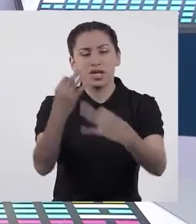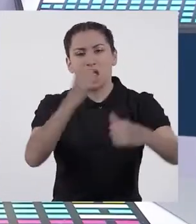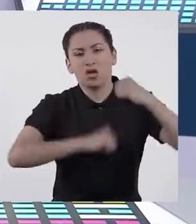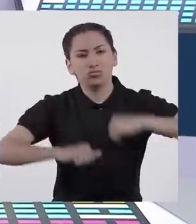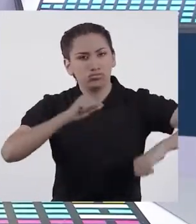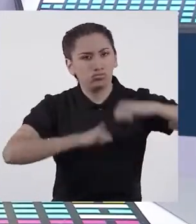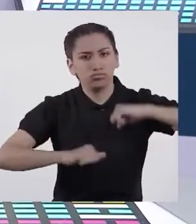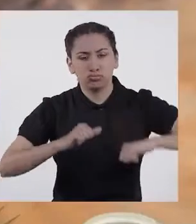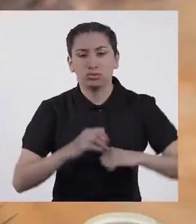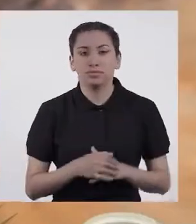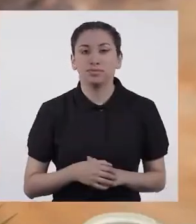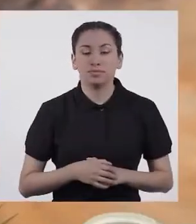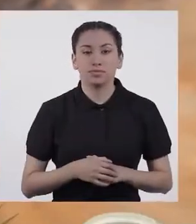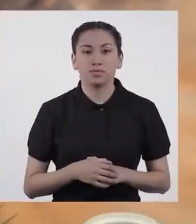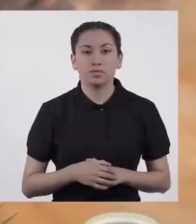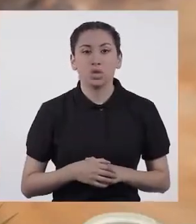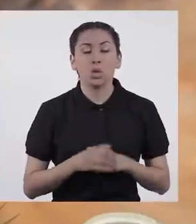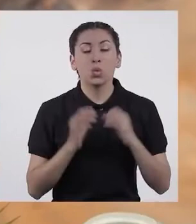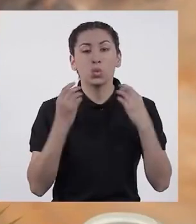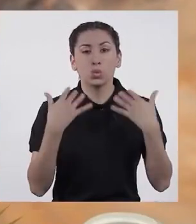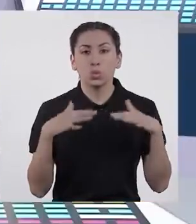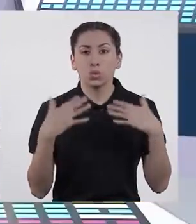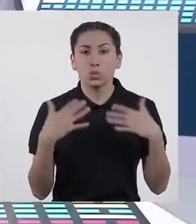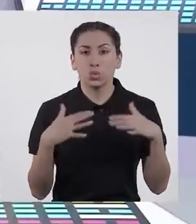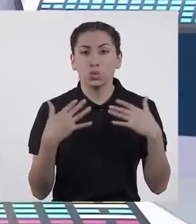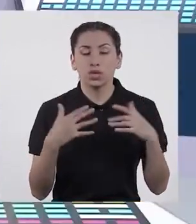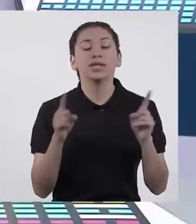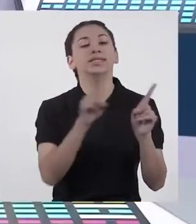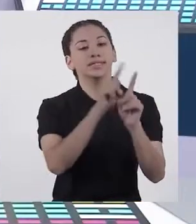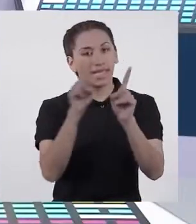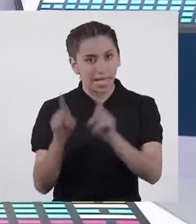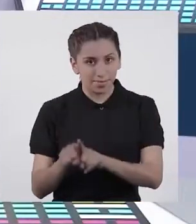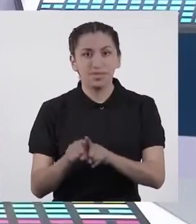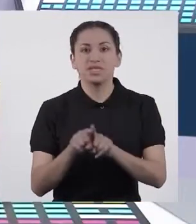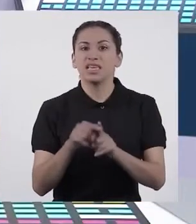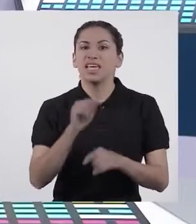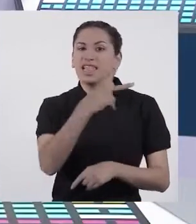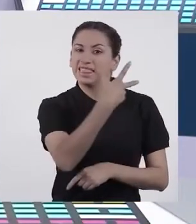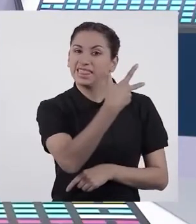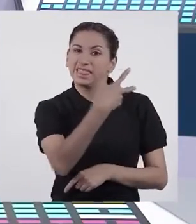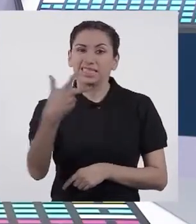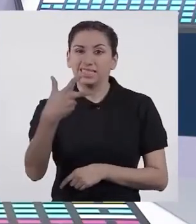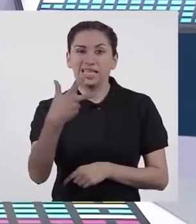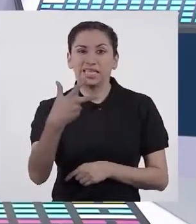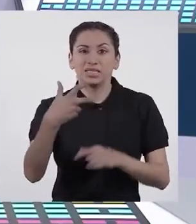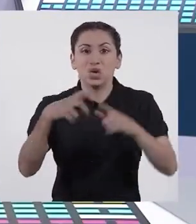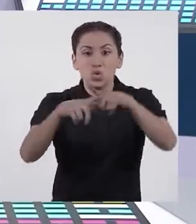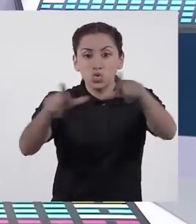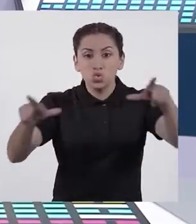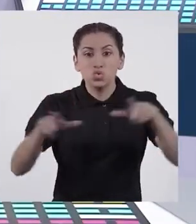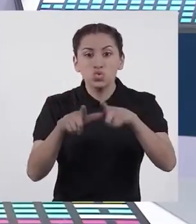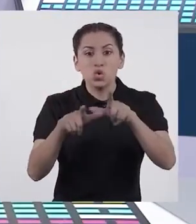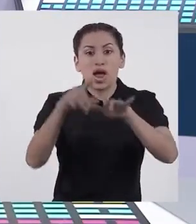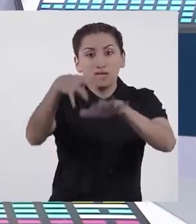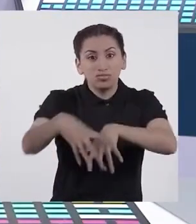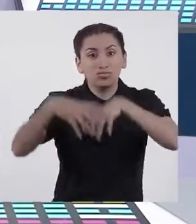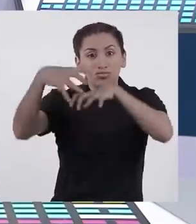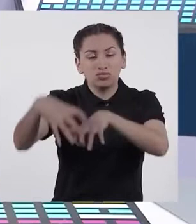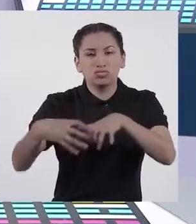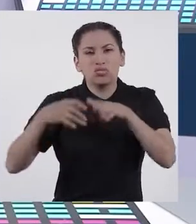afectadas. Oh. También fueron afectadas 300 hectáreas de